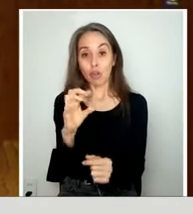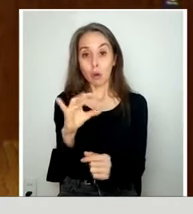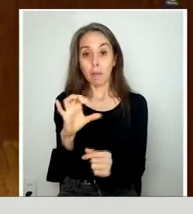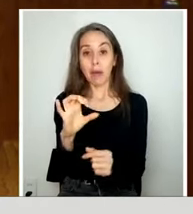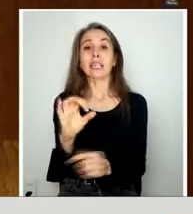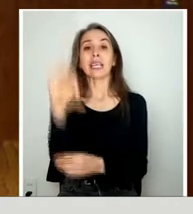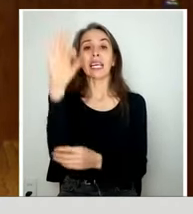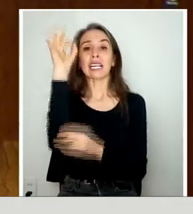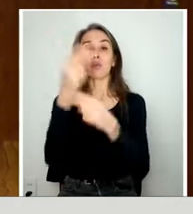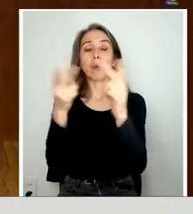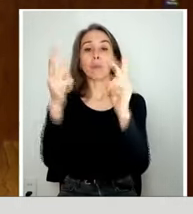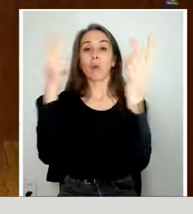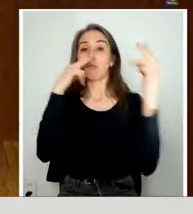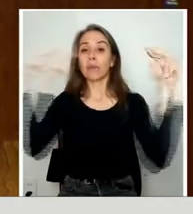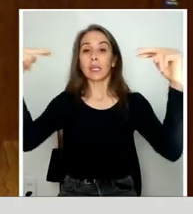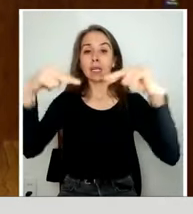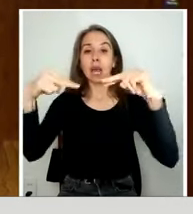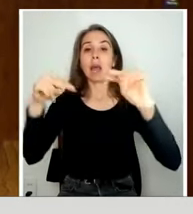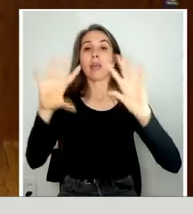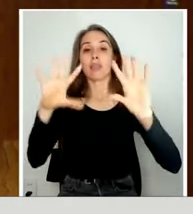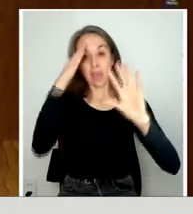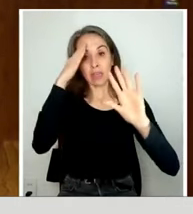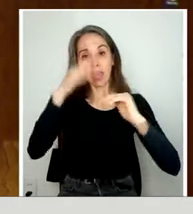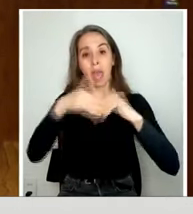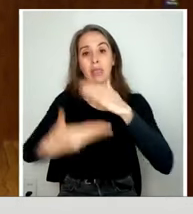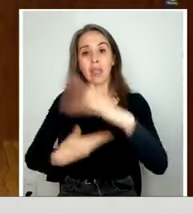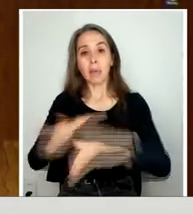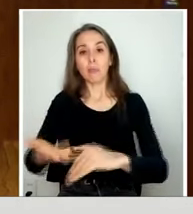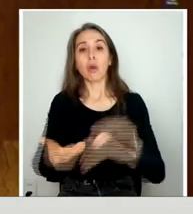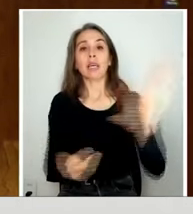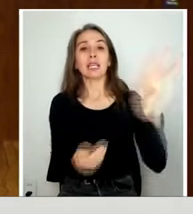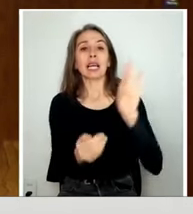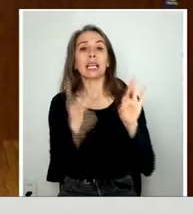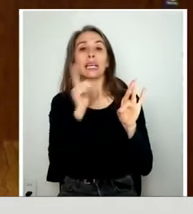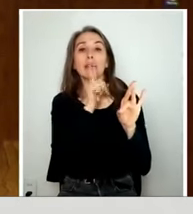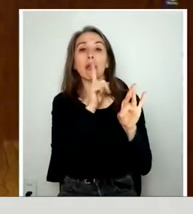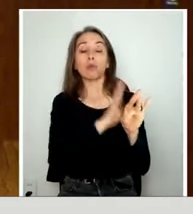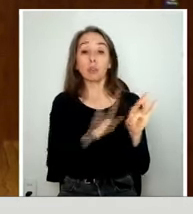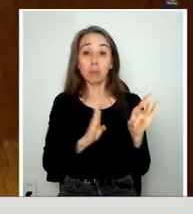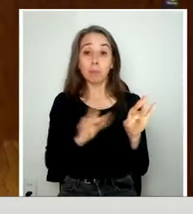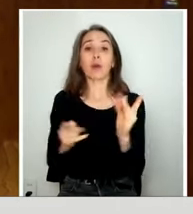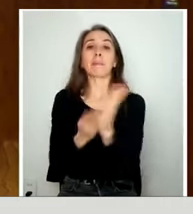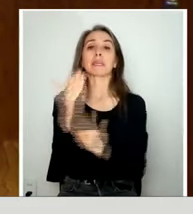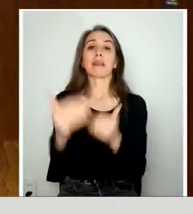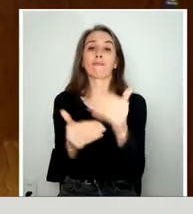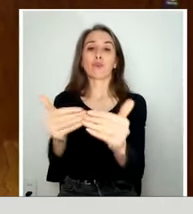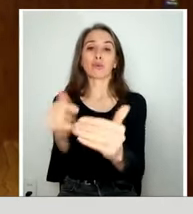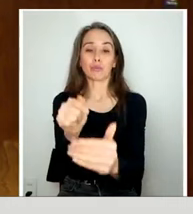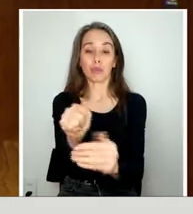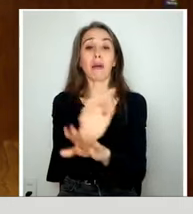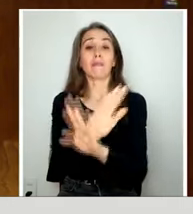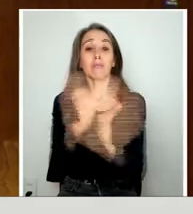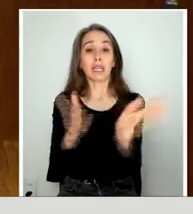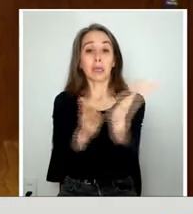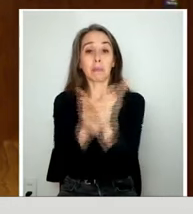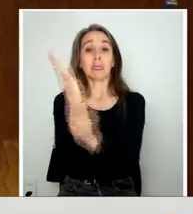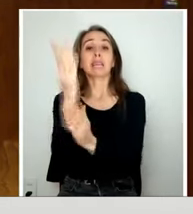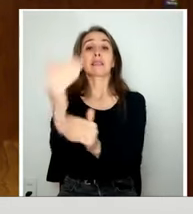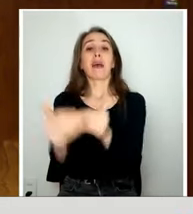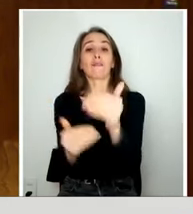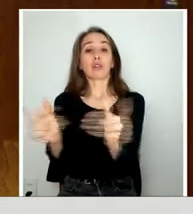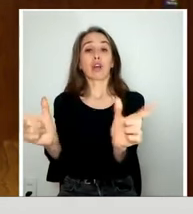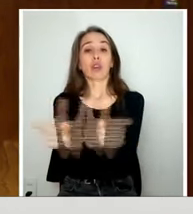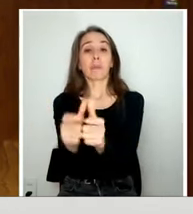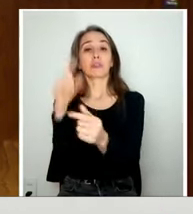dentro de los 10 días siguientes al nombramiento del último de sus miembros además dispone que una vez que se dé inicio el funcionamiento de la Comisión Nacional de